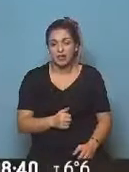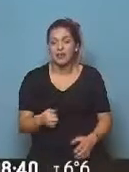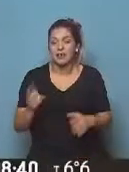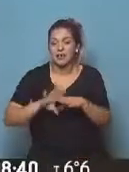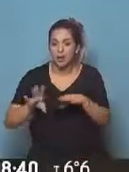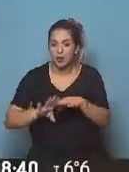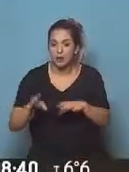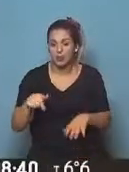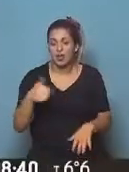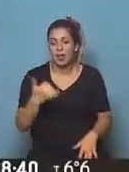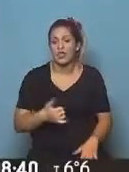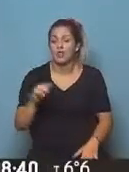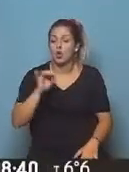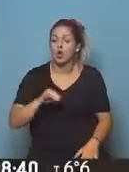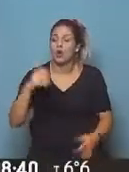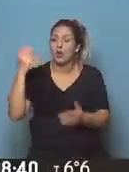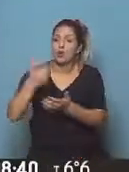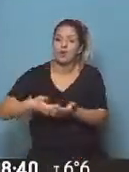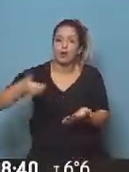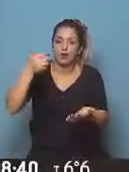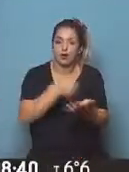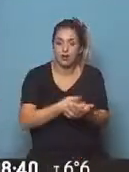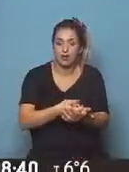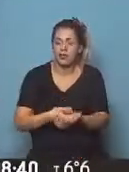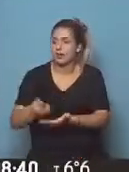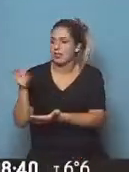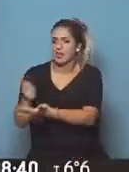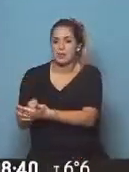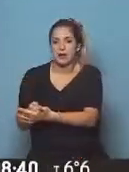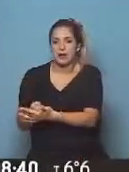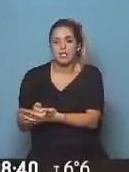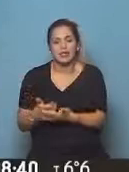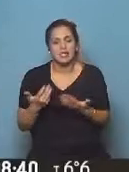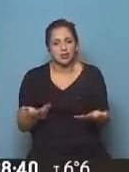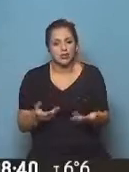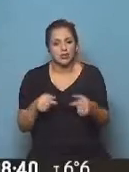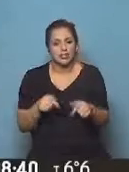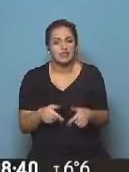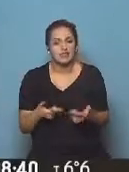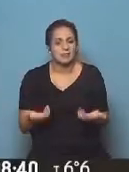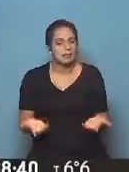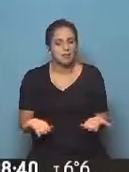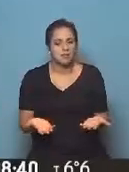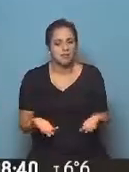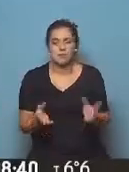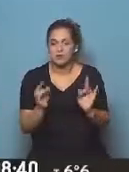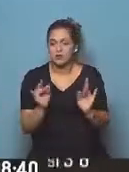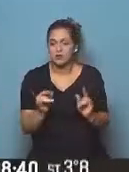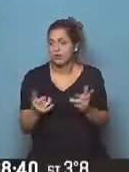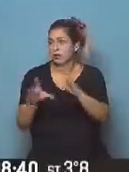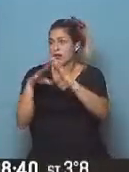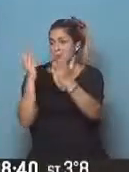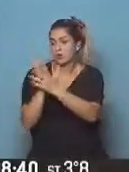financieras a las cuales para que vengan hay que pagarle fortuna ese esquema que es un esquema absolutamente vulnerable el mundo le dijo que no